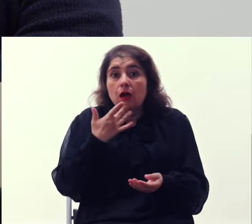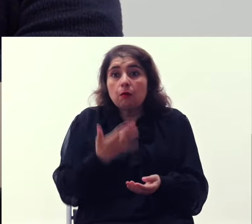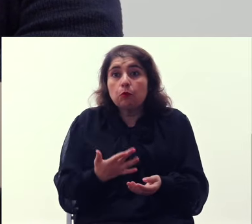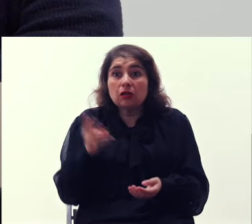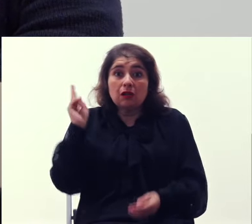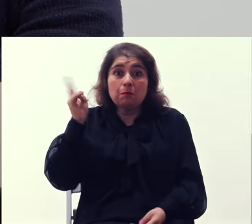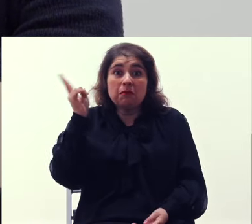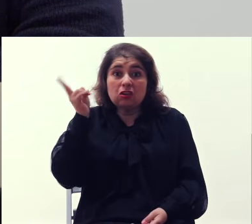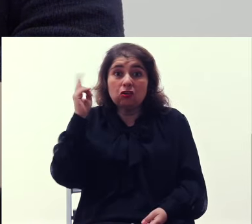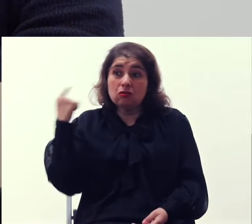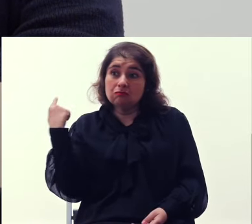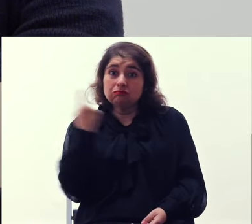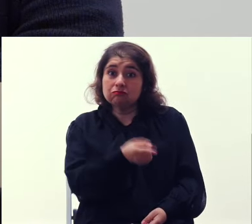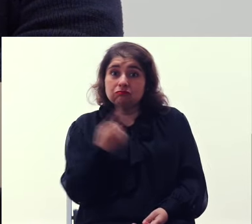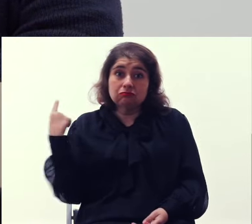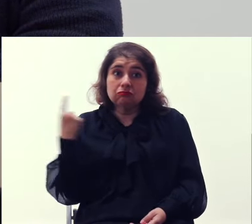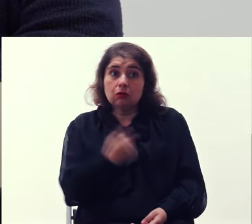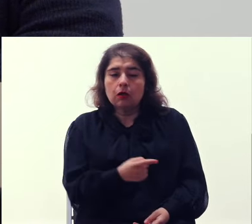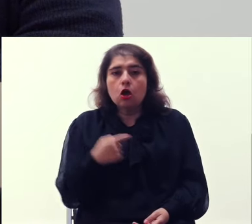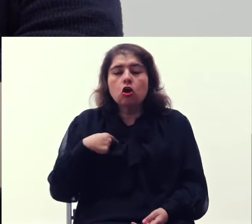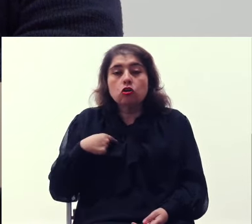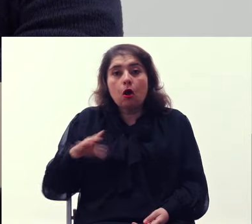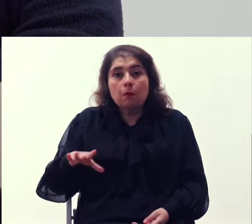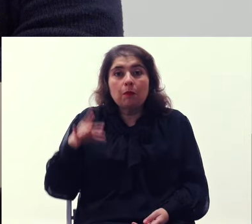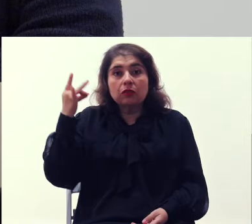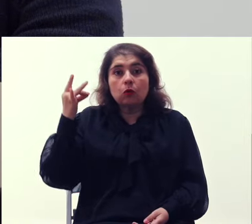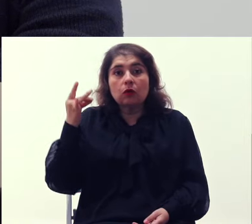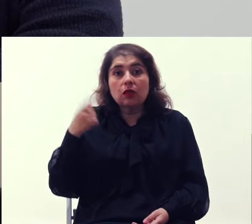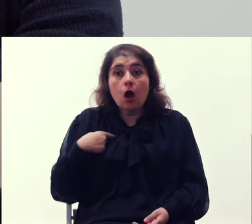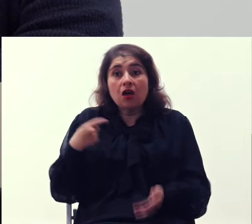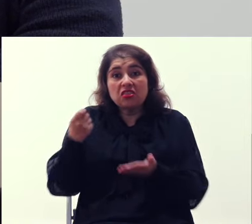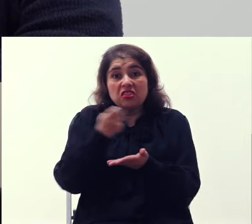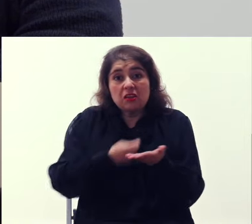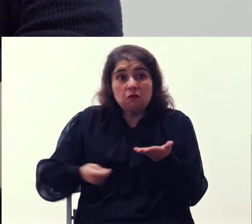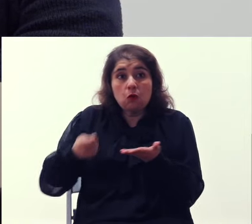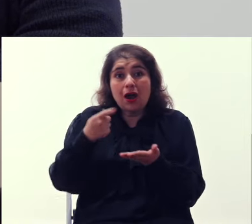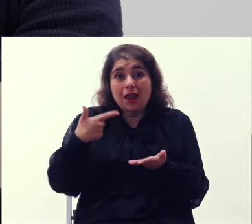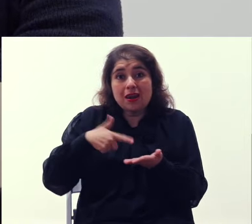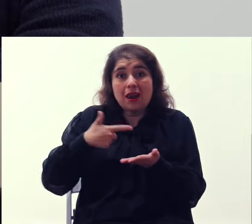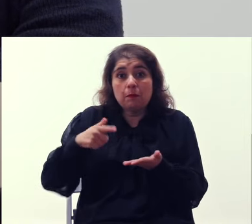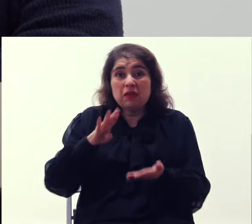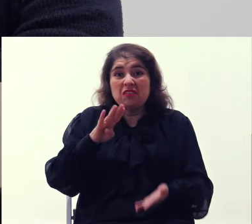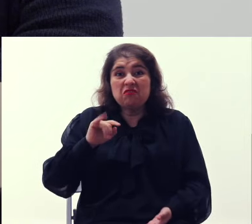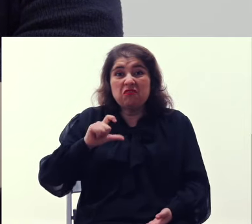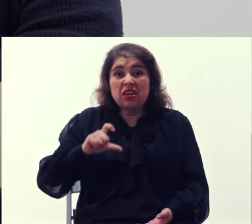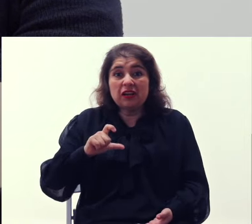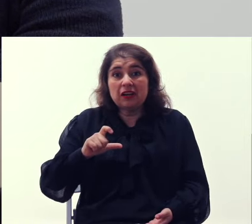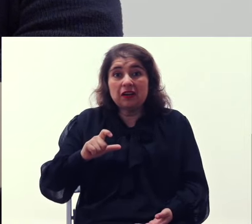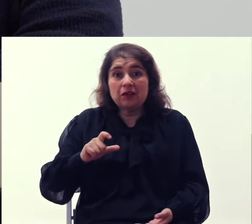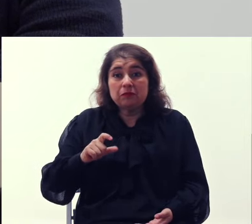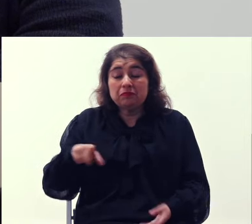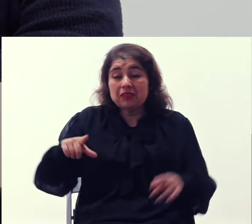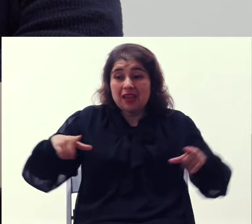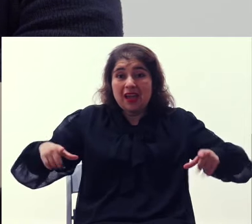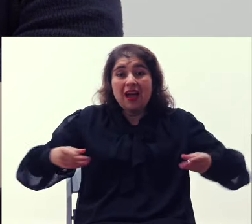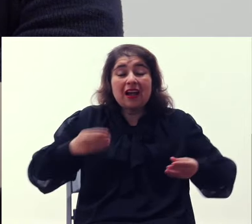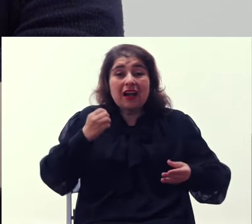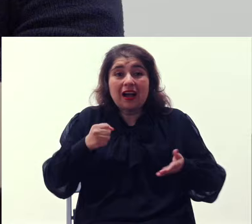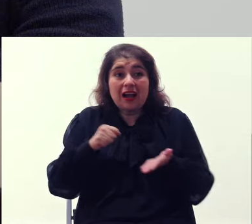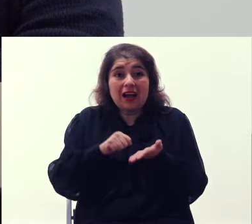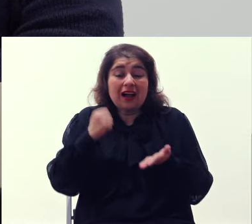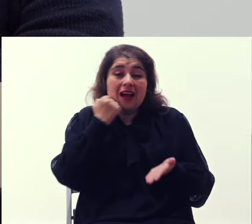transportable, porque nos movilizábamos en micro. Entonces me di cuenta de que si uno dibujaba con el lápiz Bic sobre un